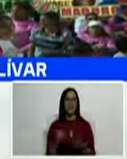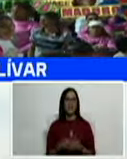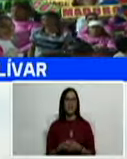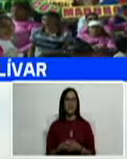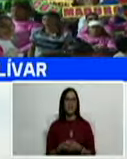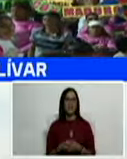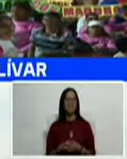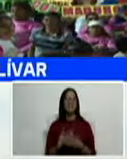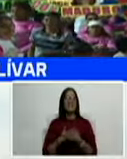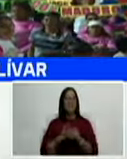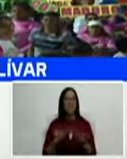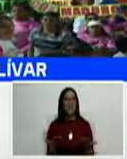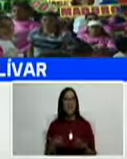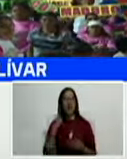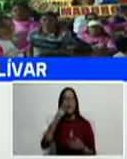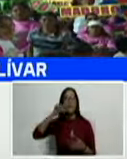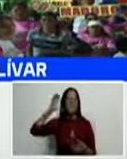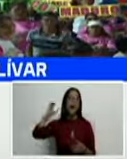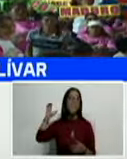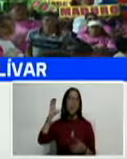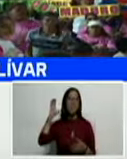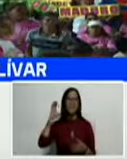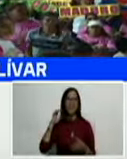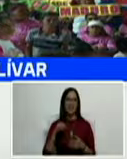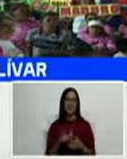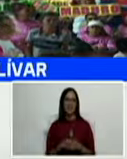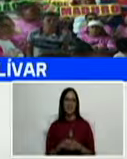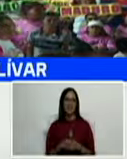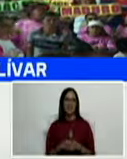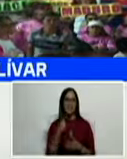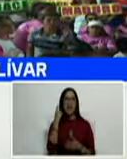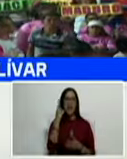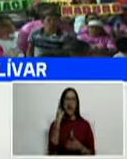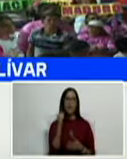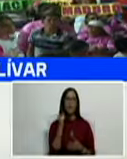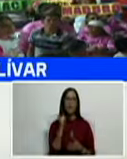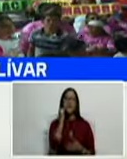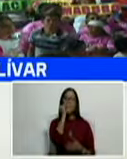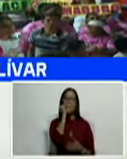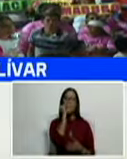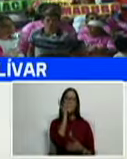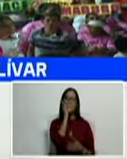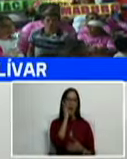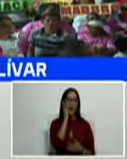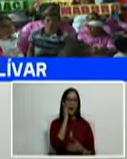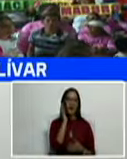Y se deben a una patria. A una matria.